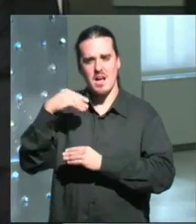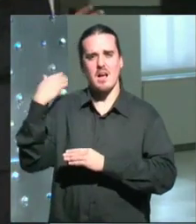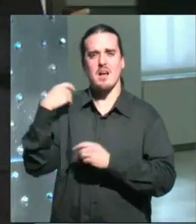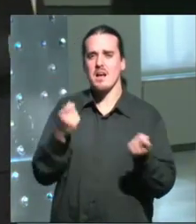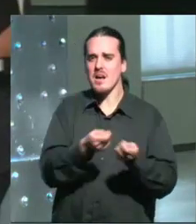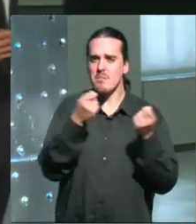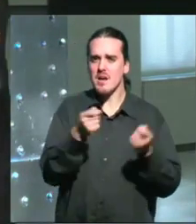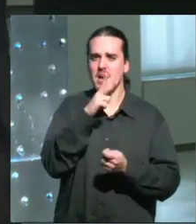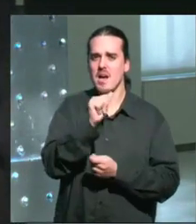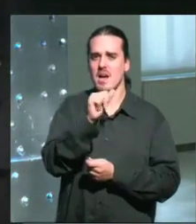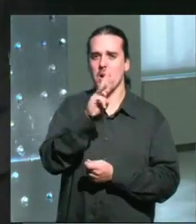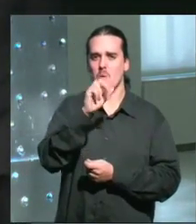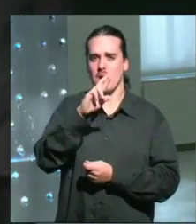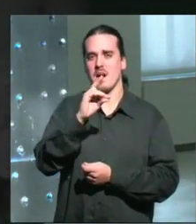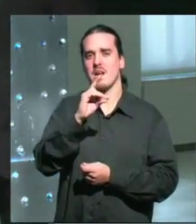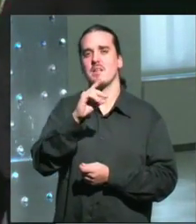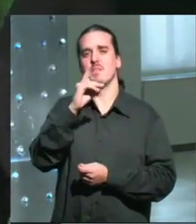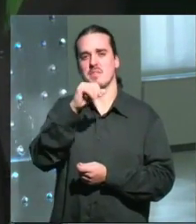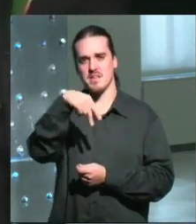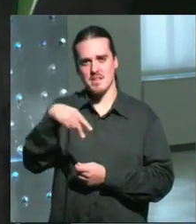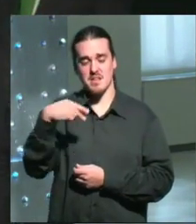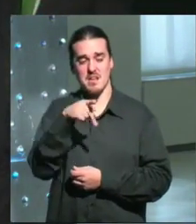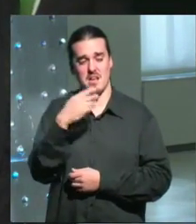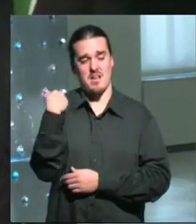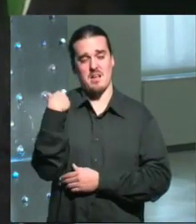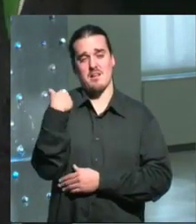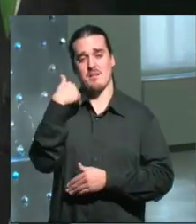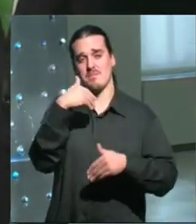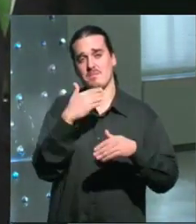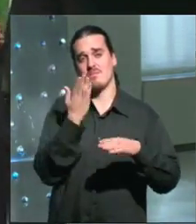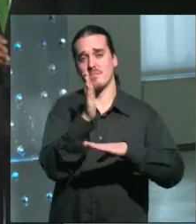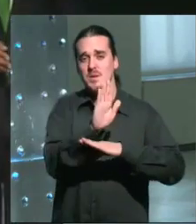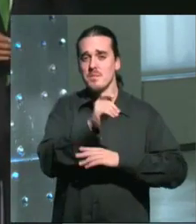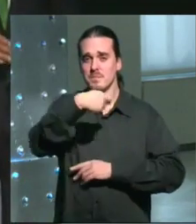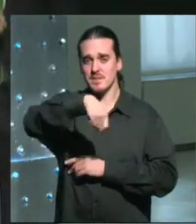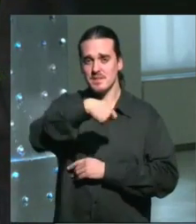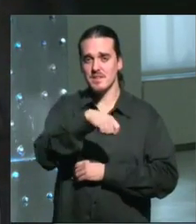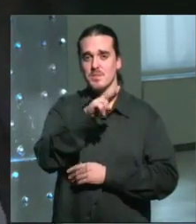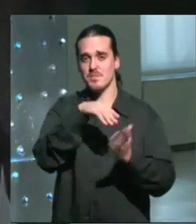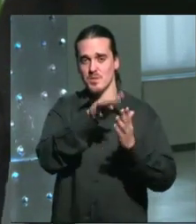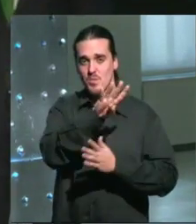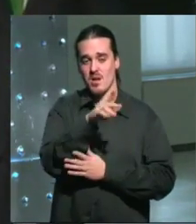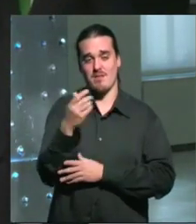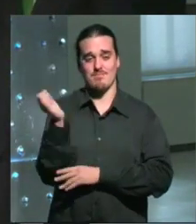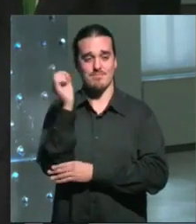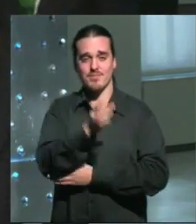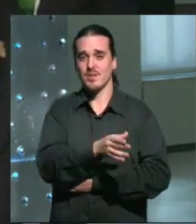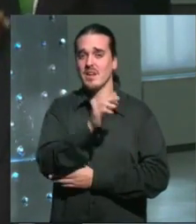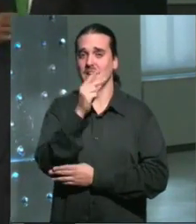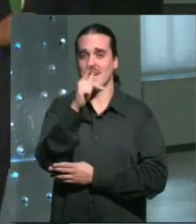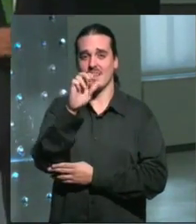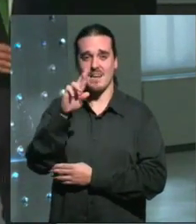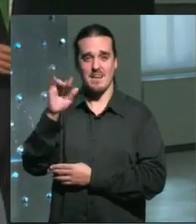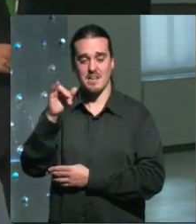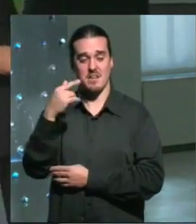recordarán que Howard Dean fue el candidato a la presidencia en el 2004, al final le ganó Kerry, pero este señor pasó de todo a nada en unos pocos meses. Les